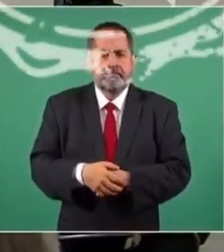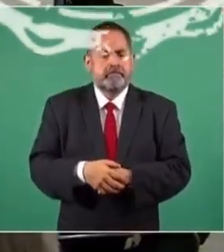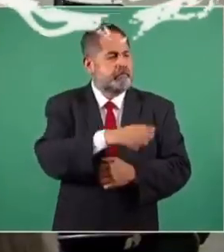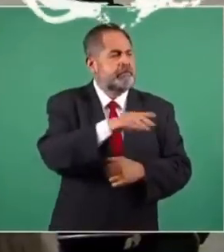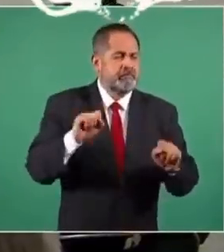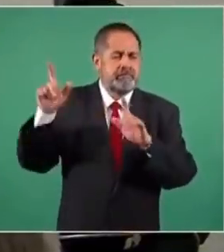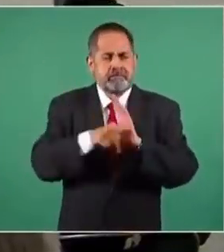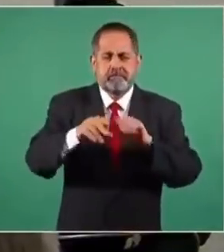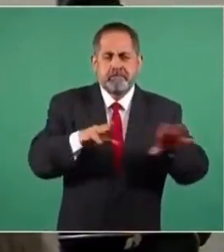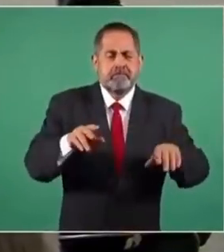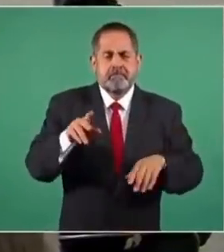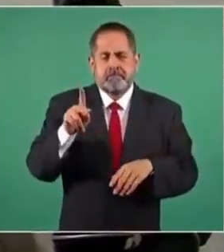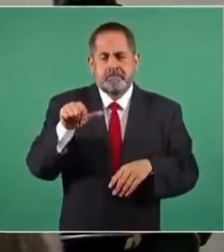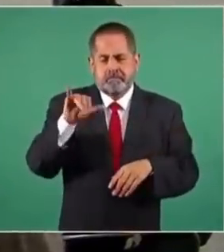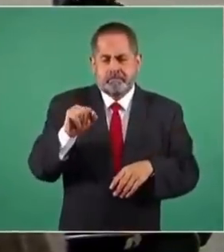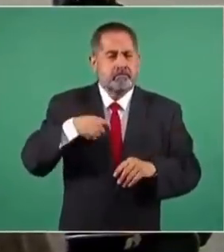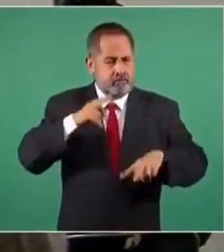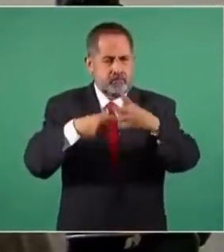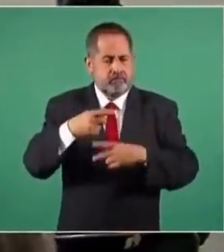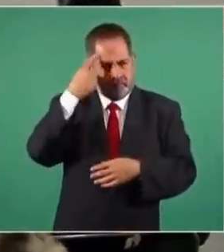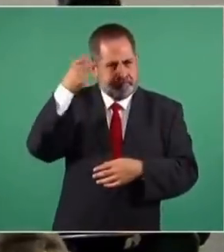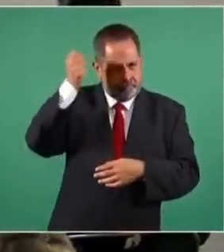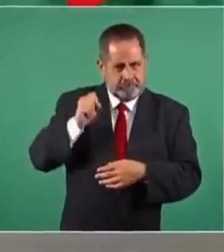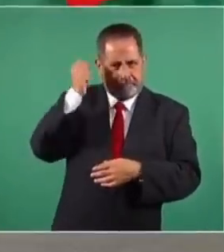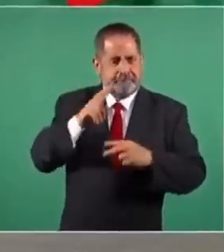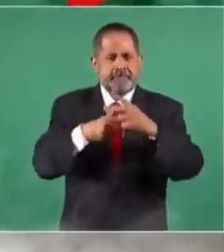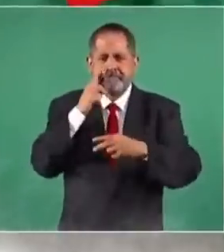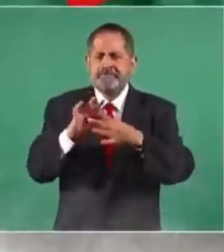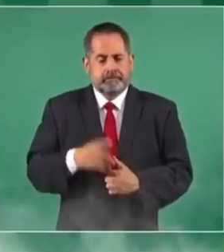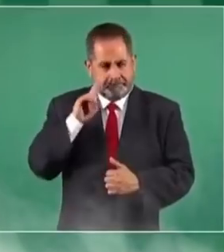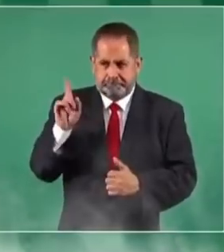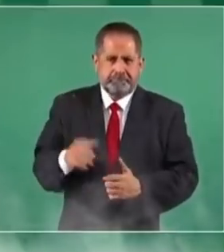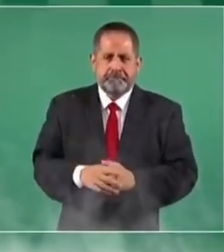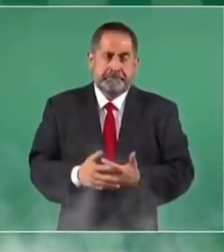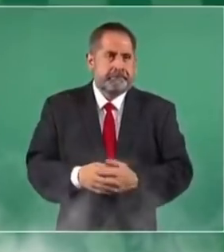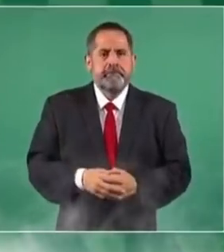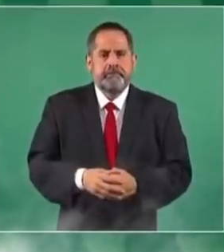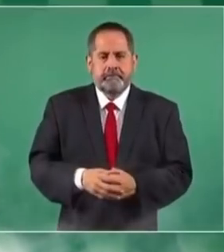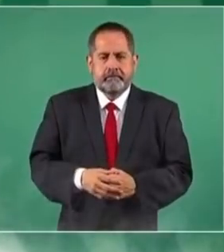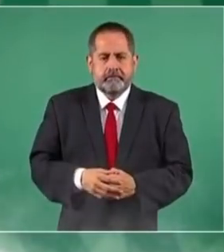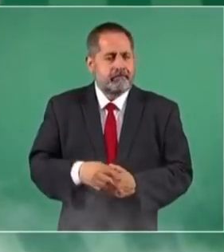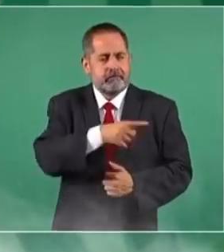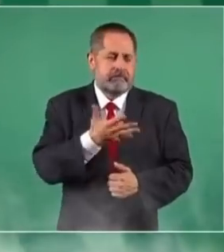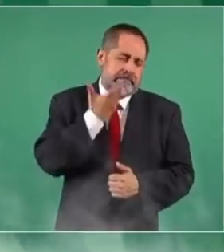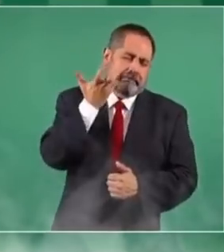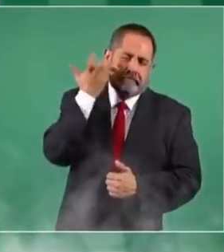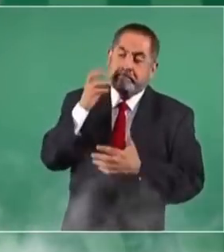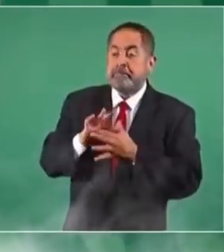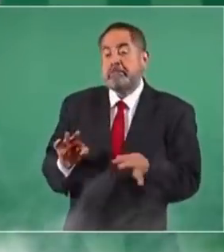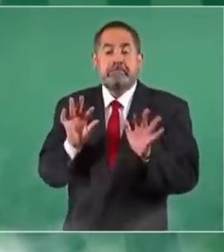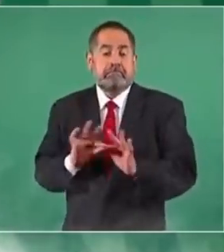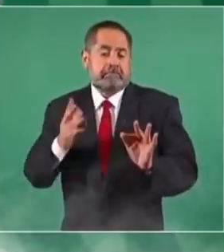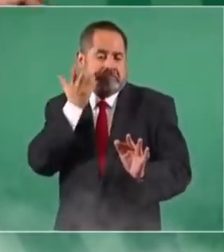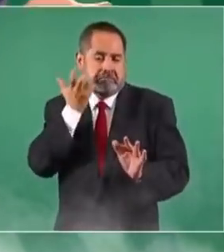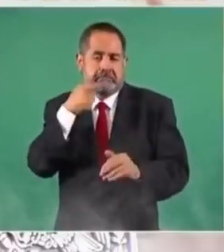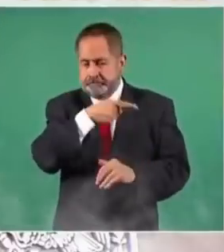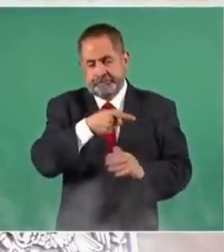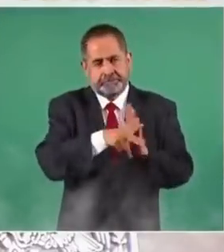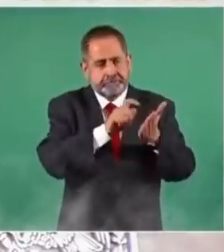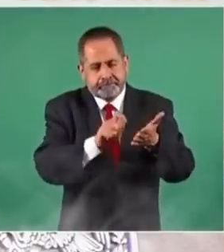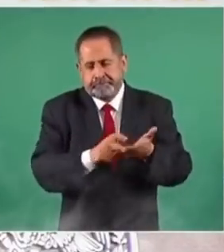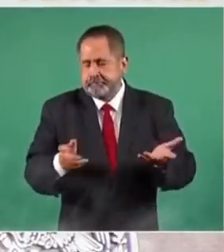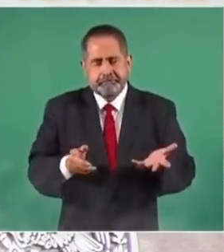la nota del país sobre que voy a Sinaloa, para que vean la forma tendenciosa de hacer